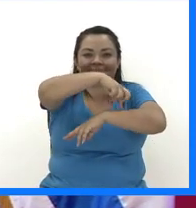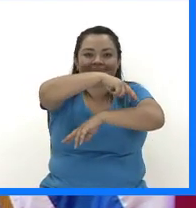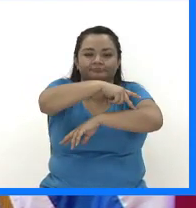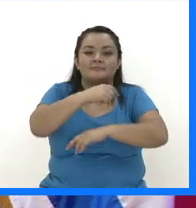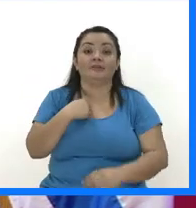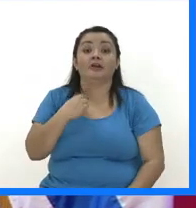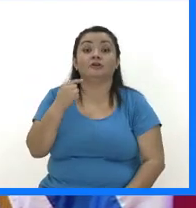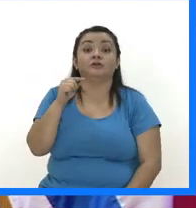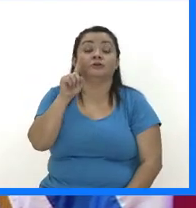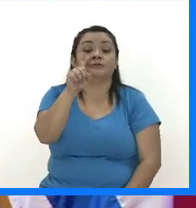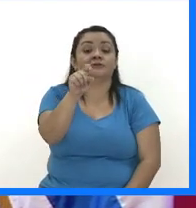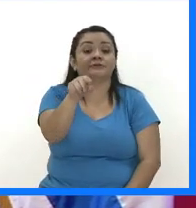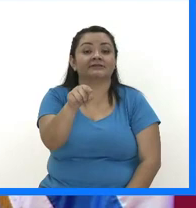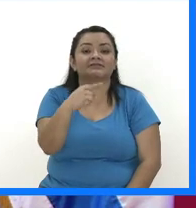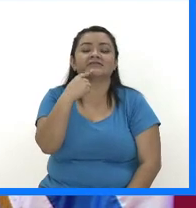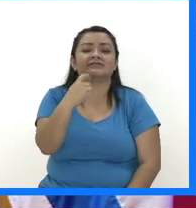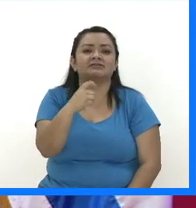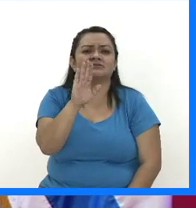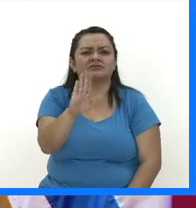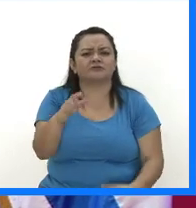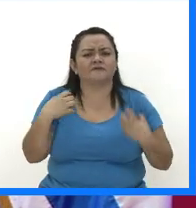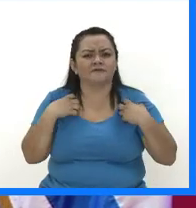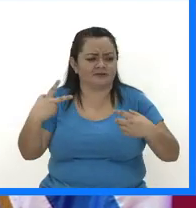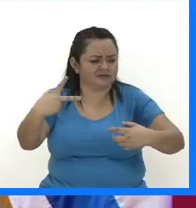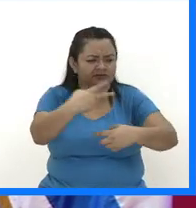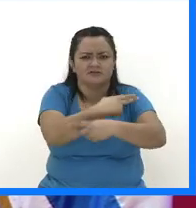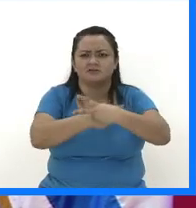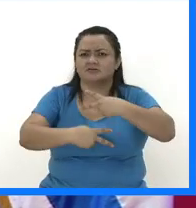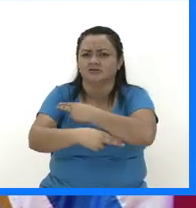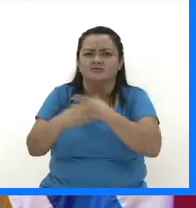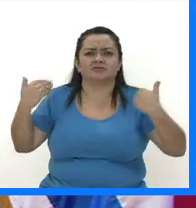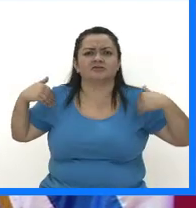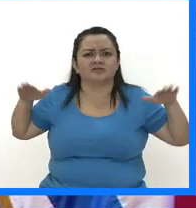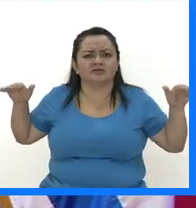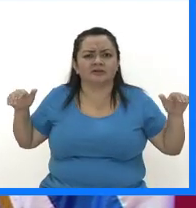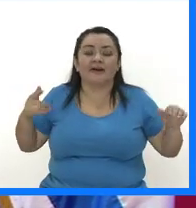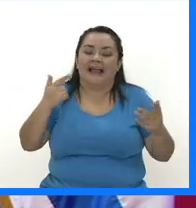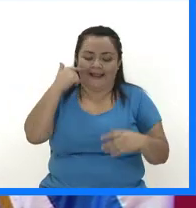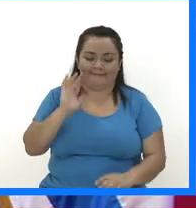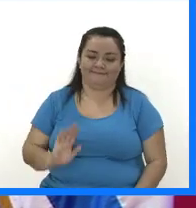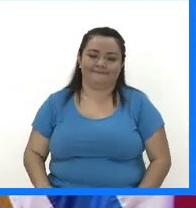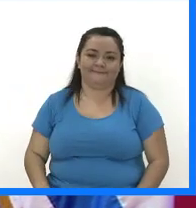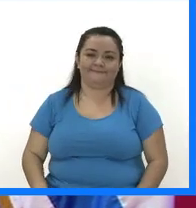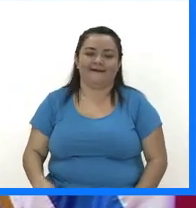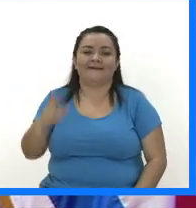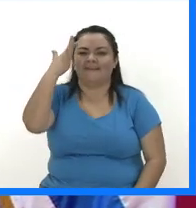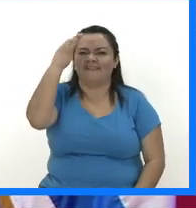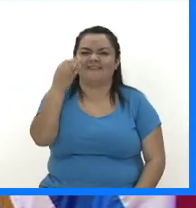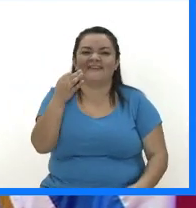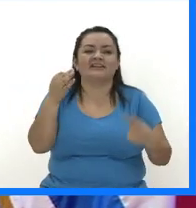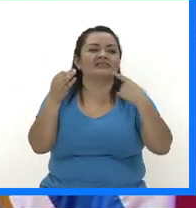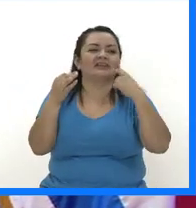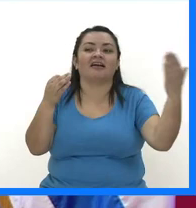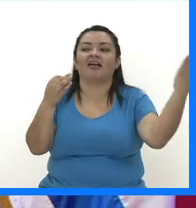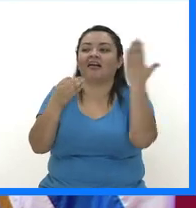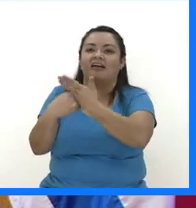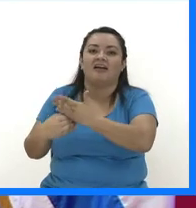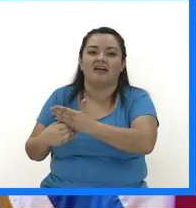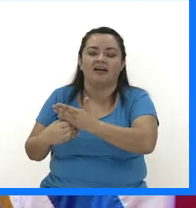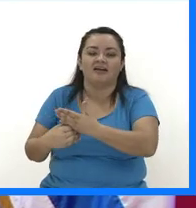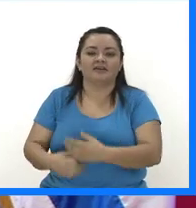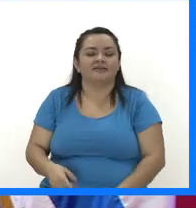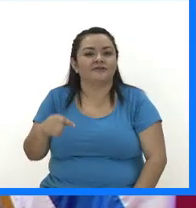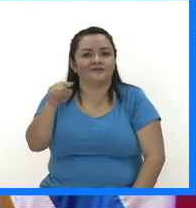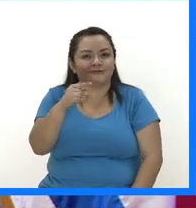yo la pregunta que tengo el día de es quién te corto las alas quien te mato la fe bajo quién fue el culpable que todo lo que